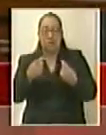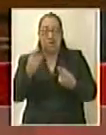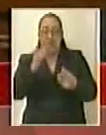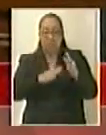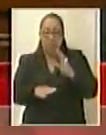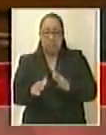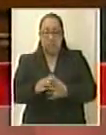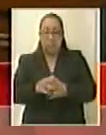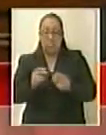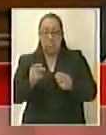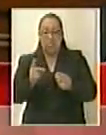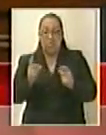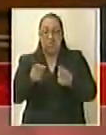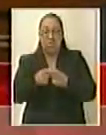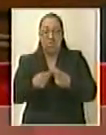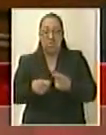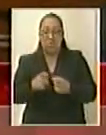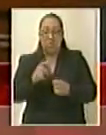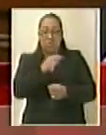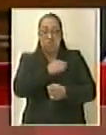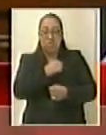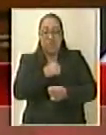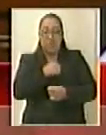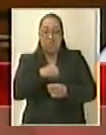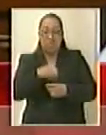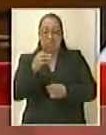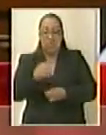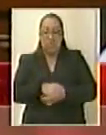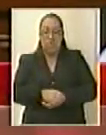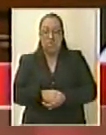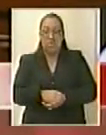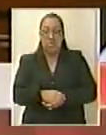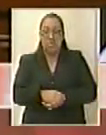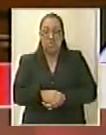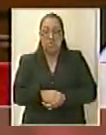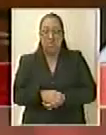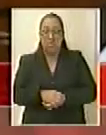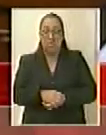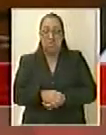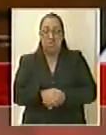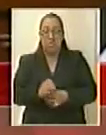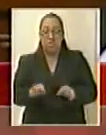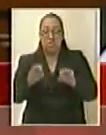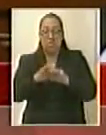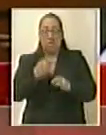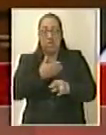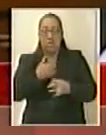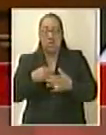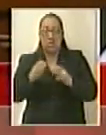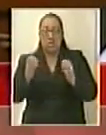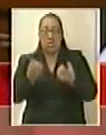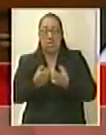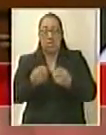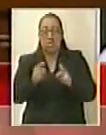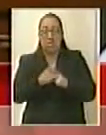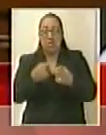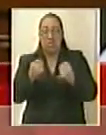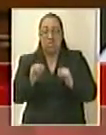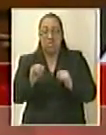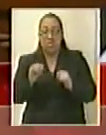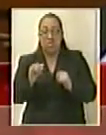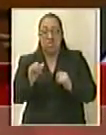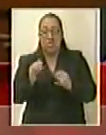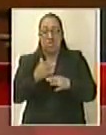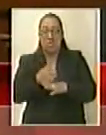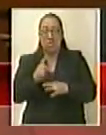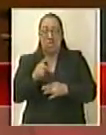preocupación tanto del Congreso y del ejecutivo obviamente en esta lucha es importante presidente que el congreso también se pronuncie a